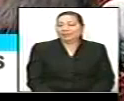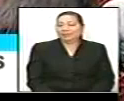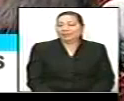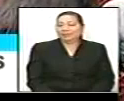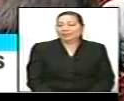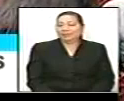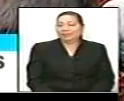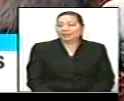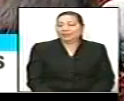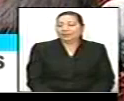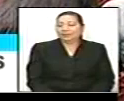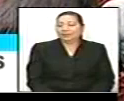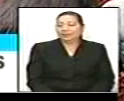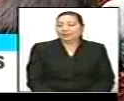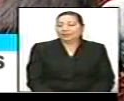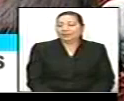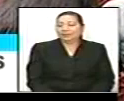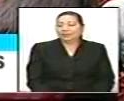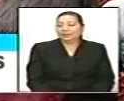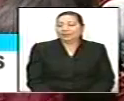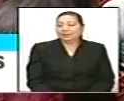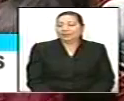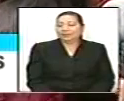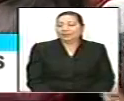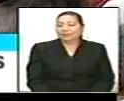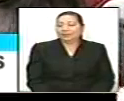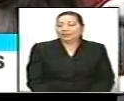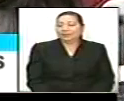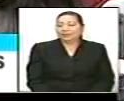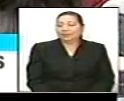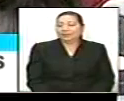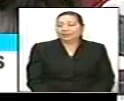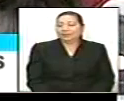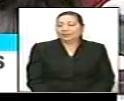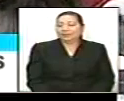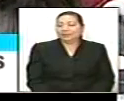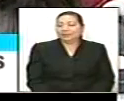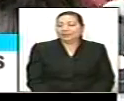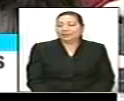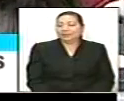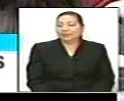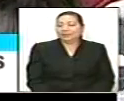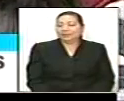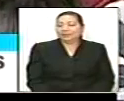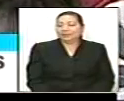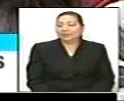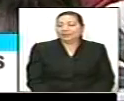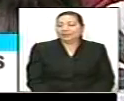Thank you.